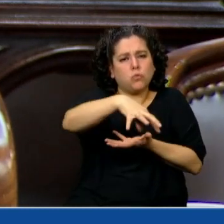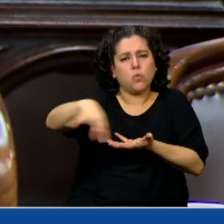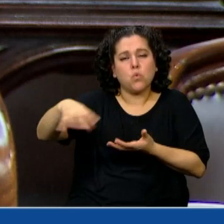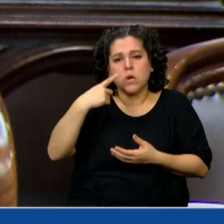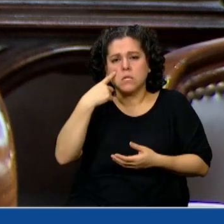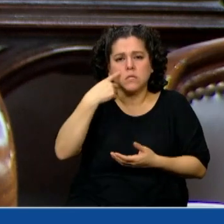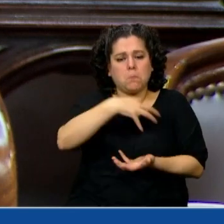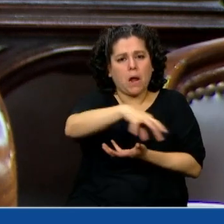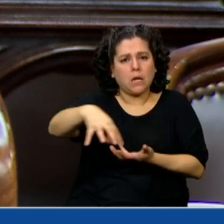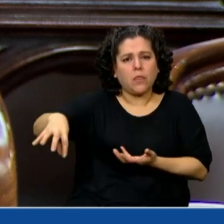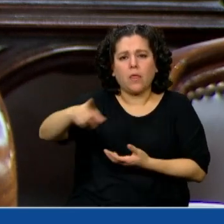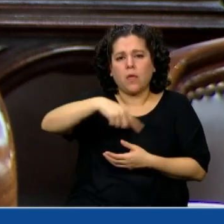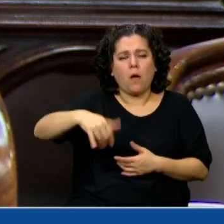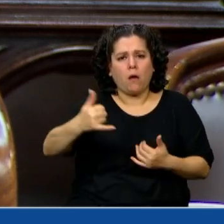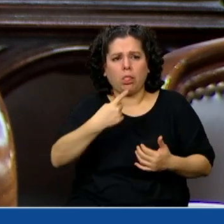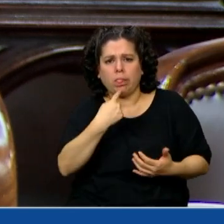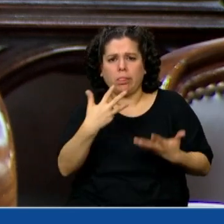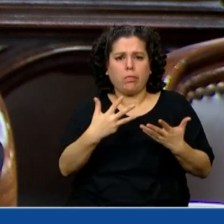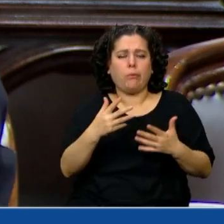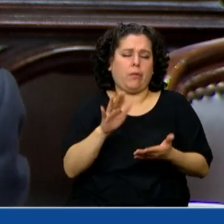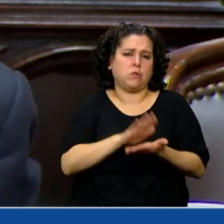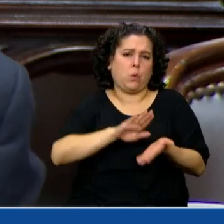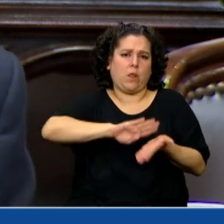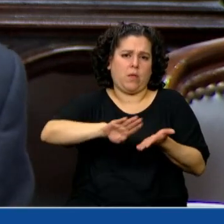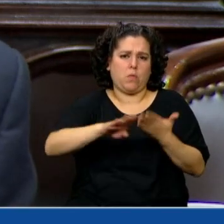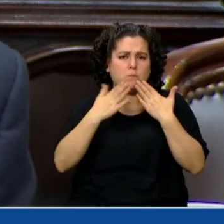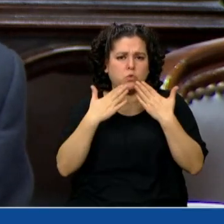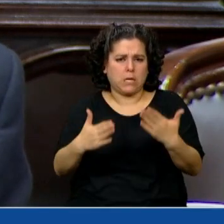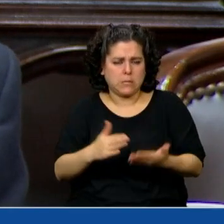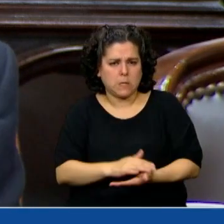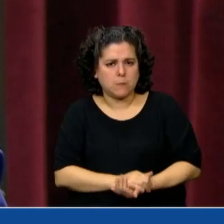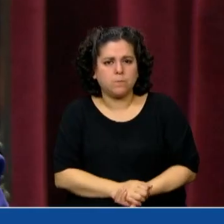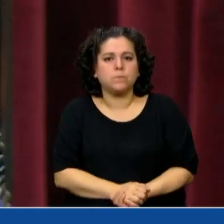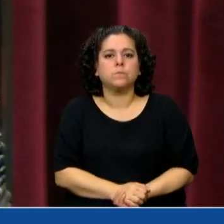la verdad tenían una gran incertidumbre por esta deuda. Muchas gracias, presidente.